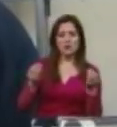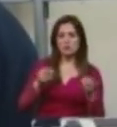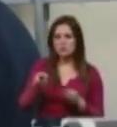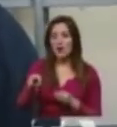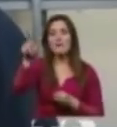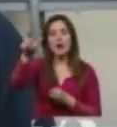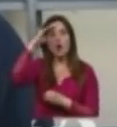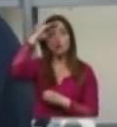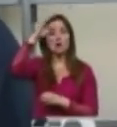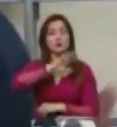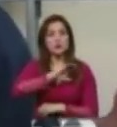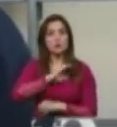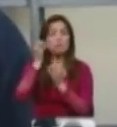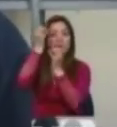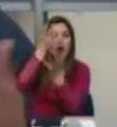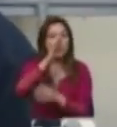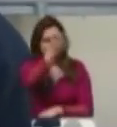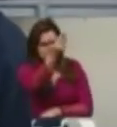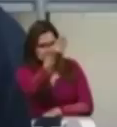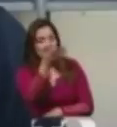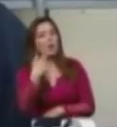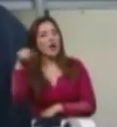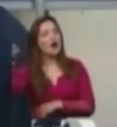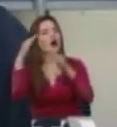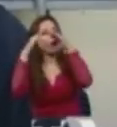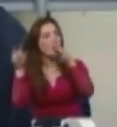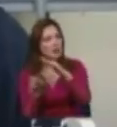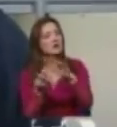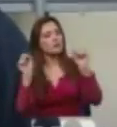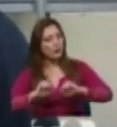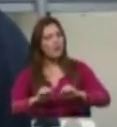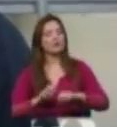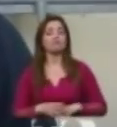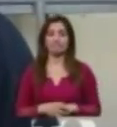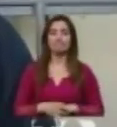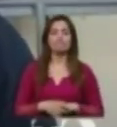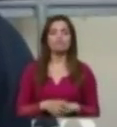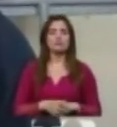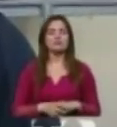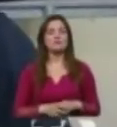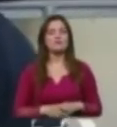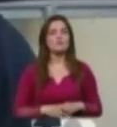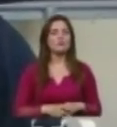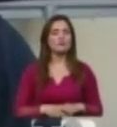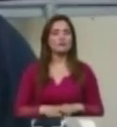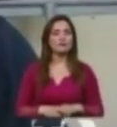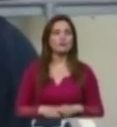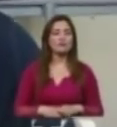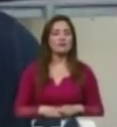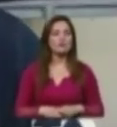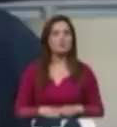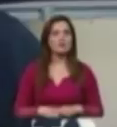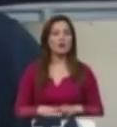informando desde el proceso de inserción a estos CTT, pero también cuáles podrían ser los canales